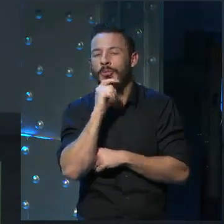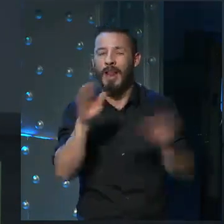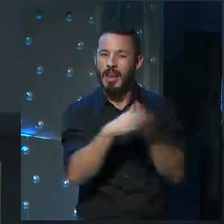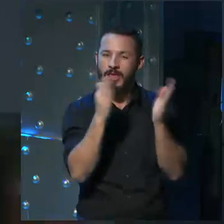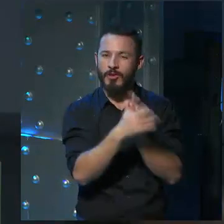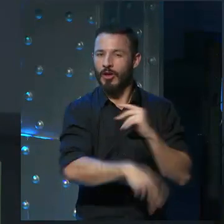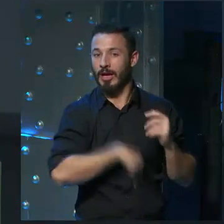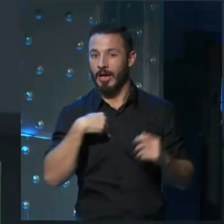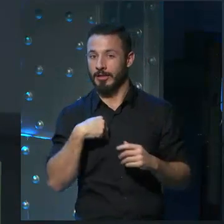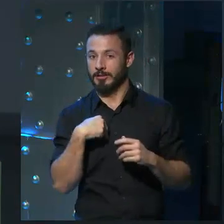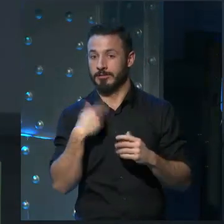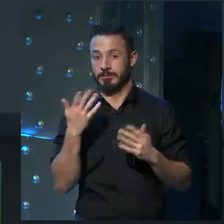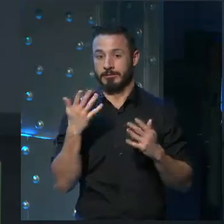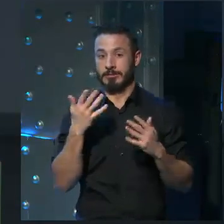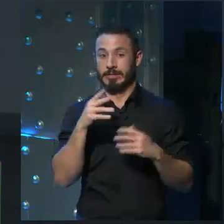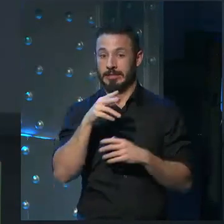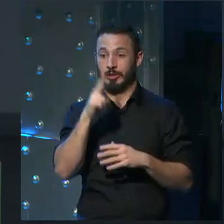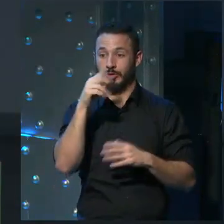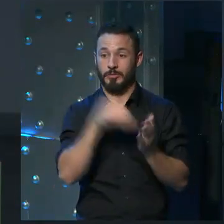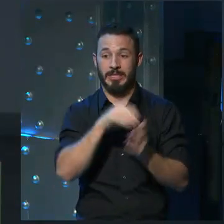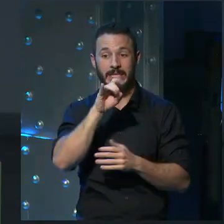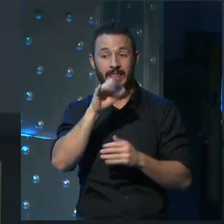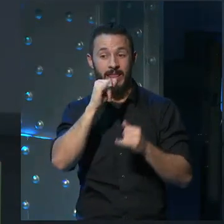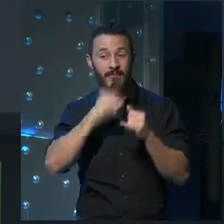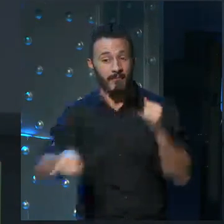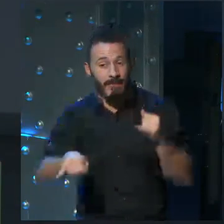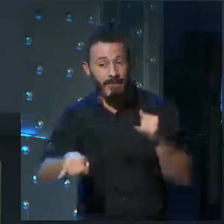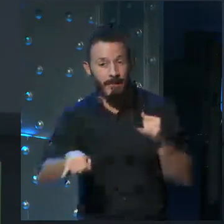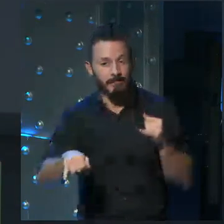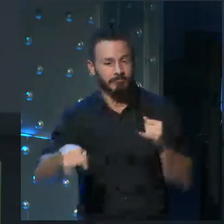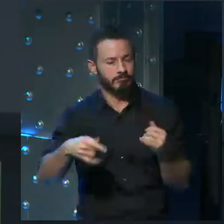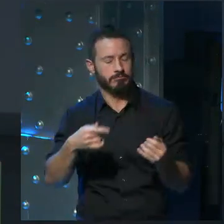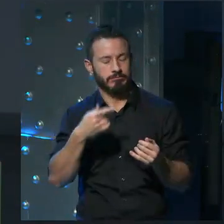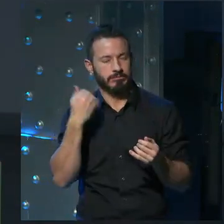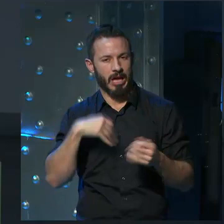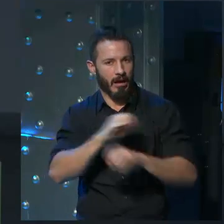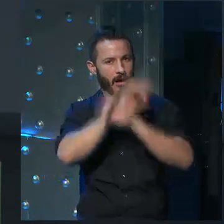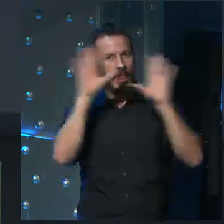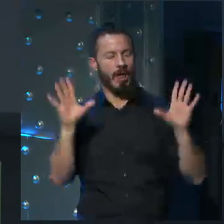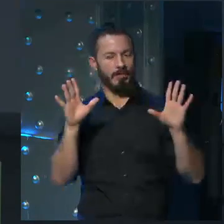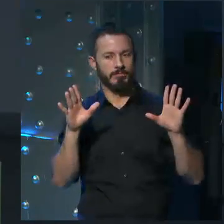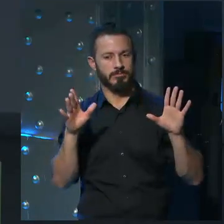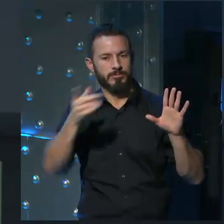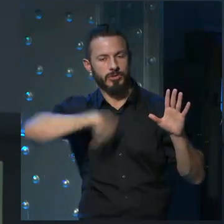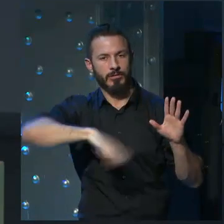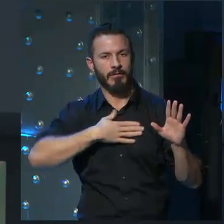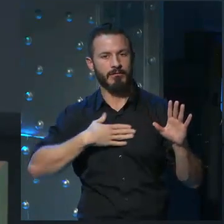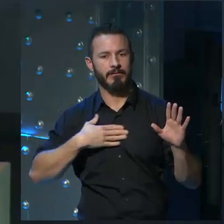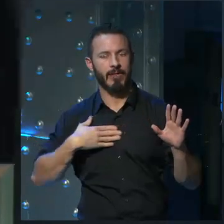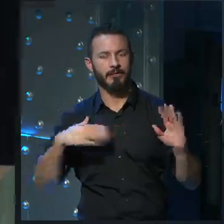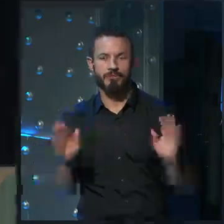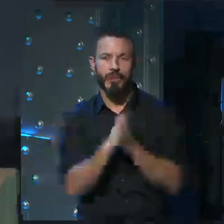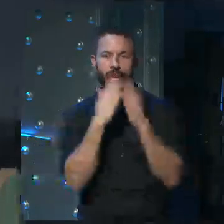tanto, llegado a finales de 2015, tenía muy claro que lo que queríamos hacer eran libros